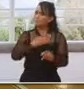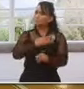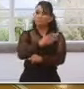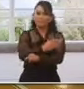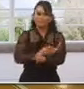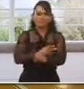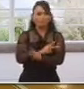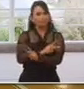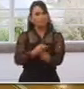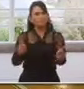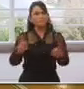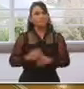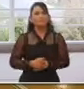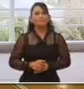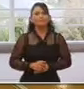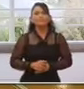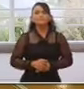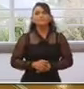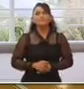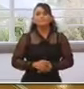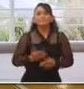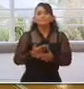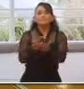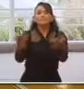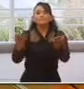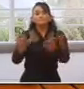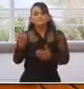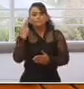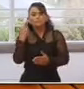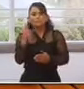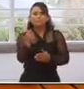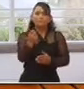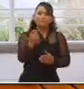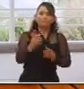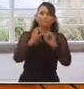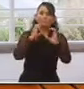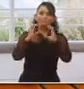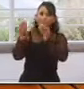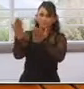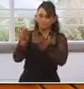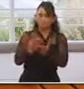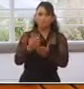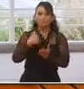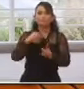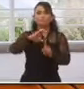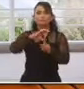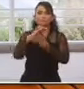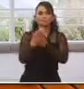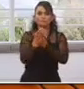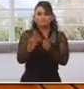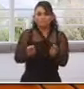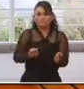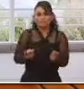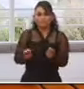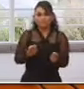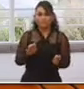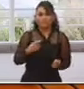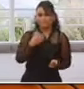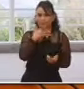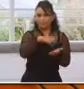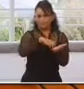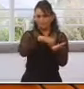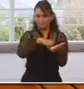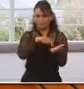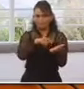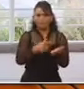compañeras y compañeros regidores, ciudadanía y medios de comunicación presentes. Como integrante de la Comisión de Gobernación y Combate a la Corrupción de este